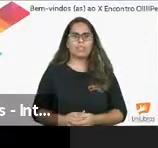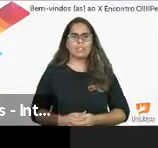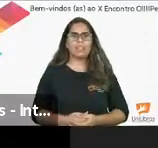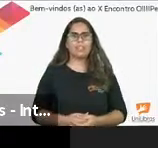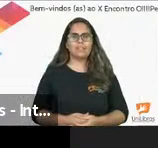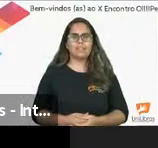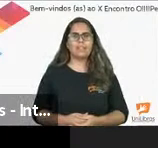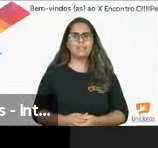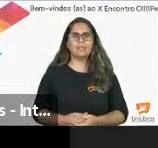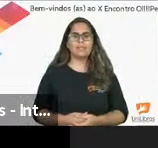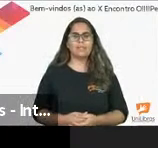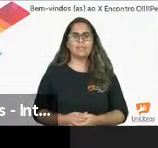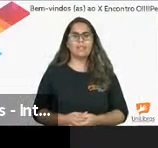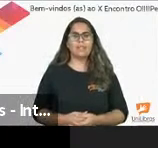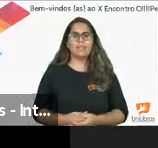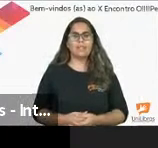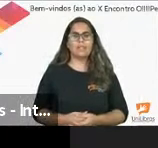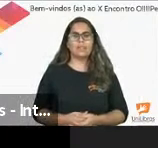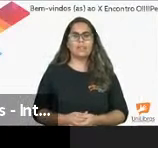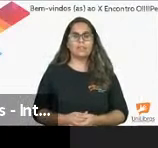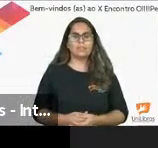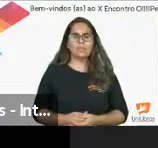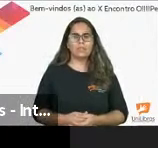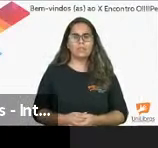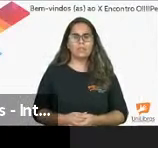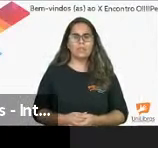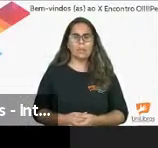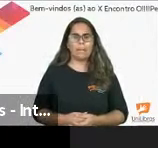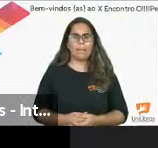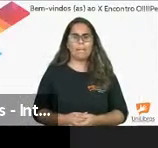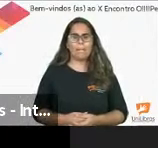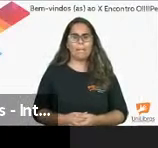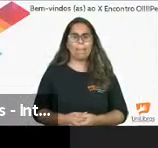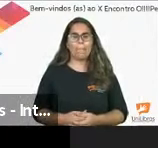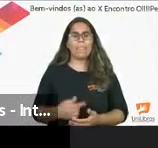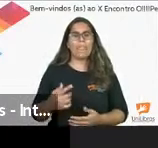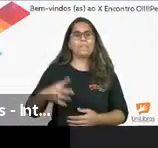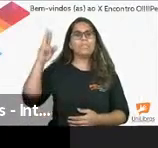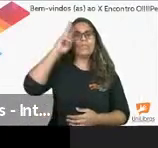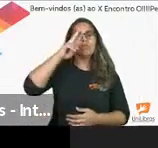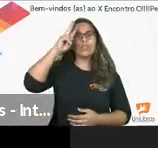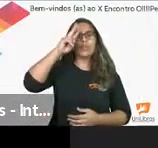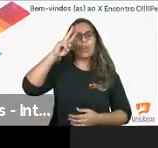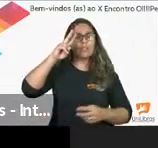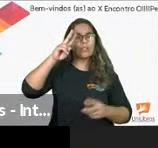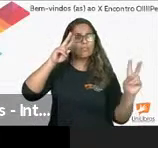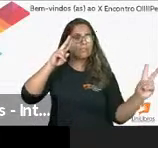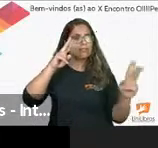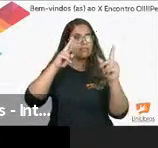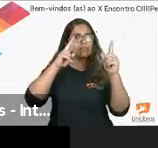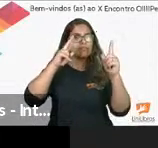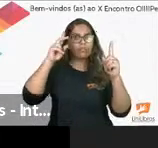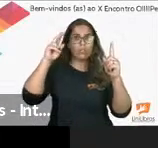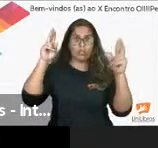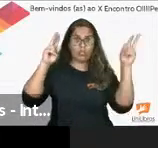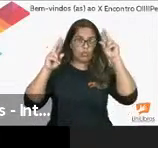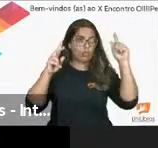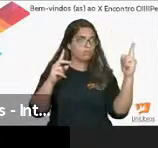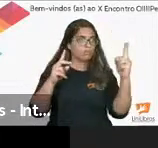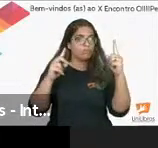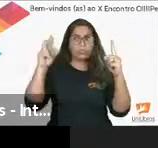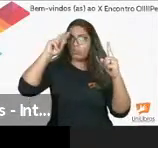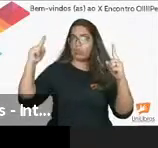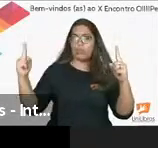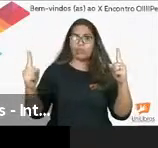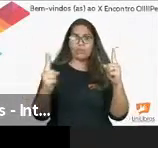surgió de esta historia, no preexiste a ella. Y esta historia es una historia de coderiva,